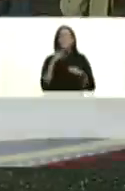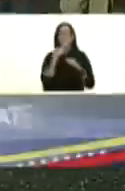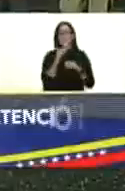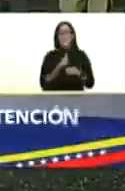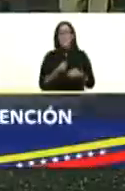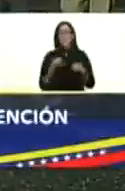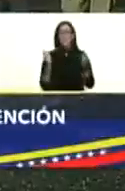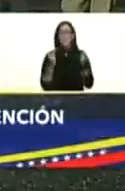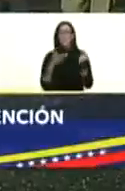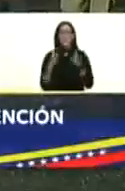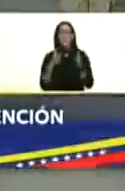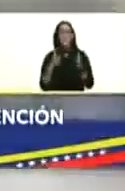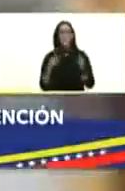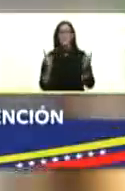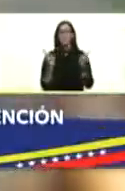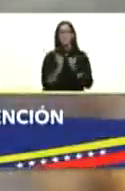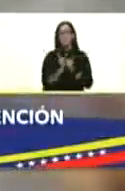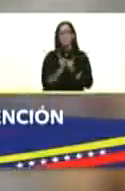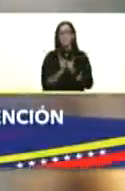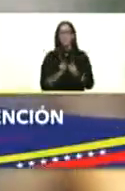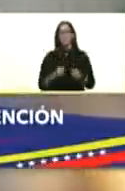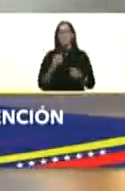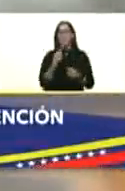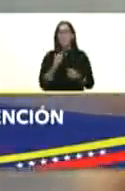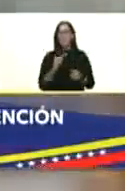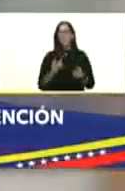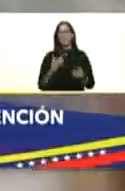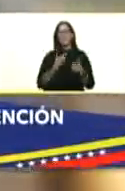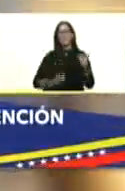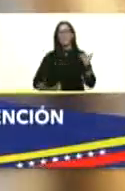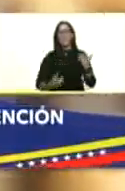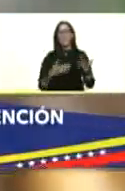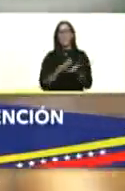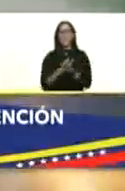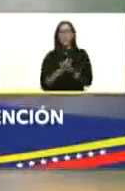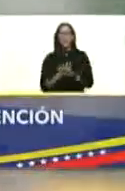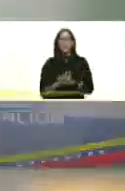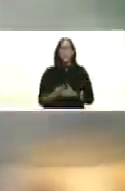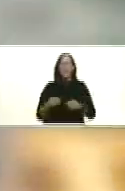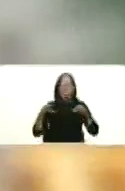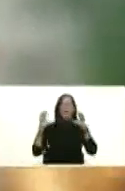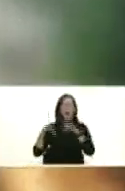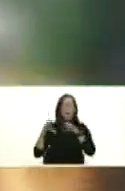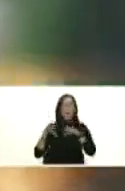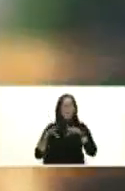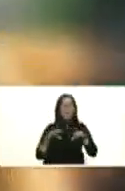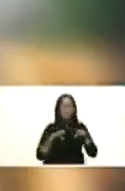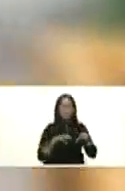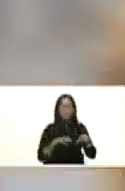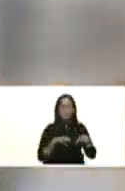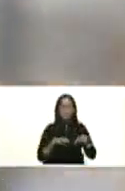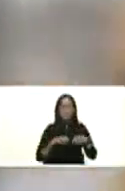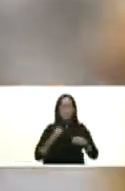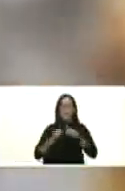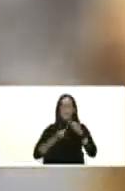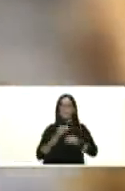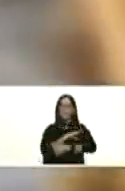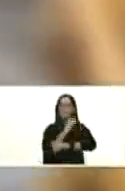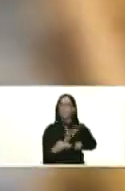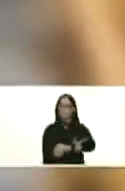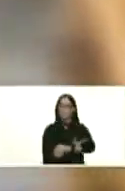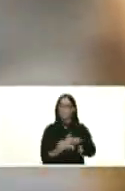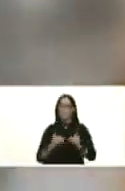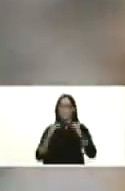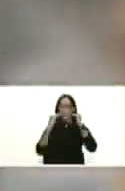continuas como lo ha explicado ya hizo presidente ¿qué es que pasa aquí? cuando las lluvias impactan fuertemente en la zona alta de Mérida